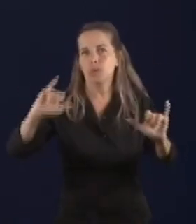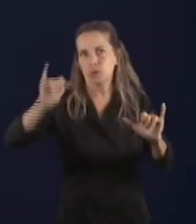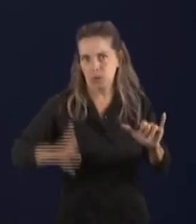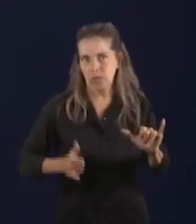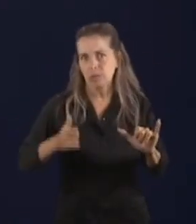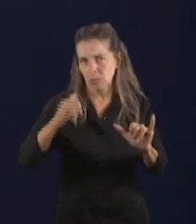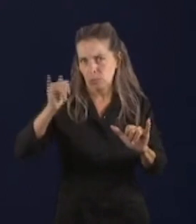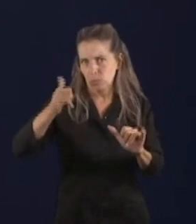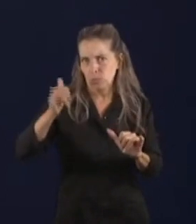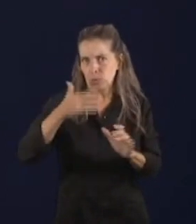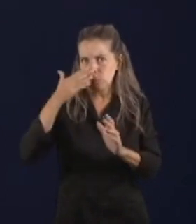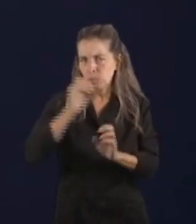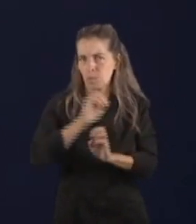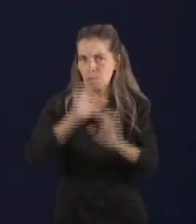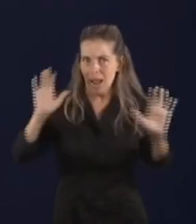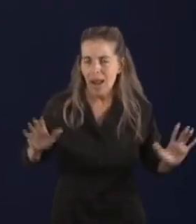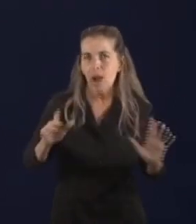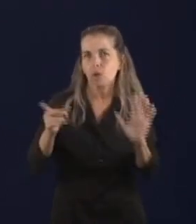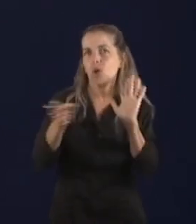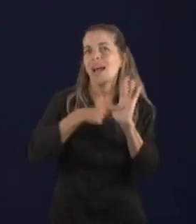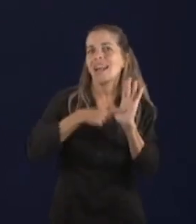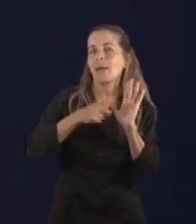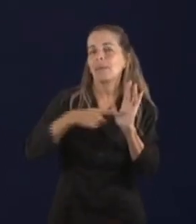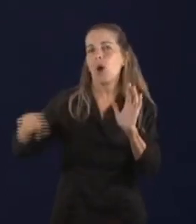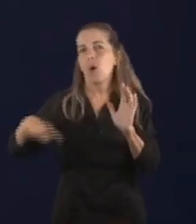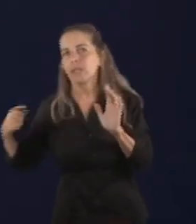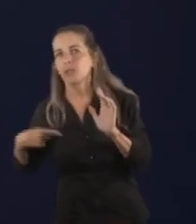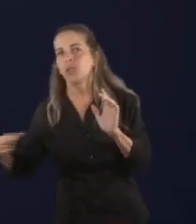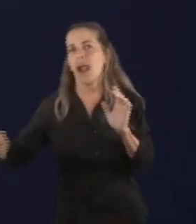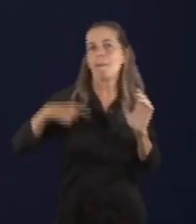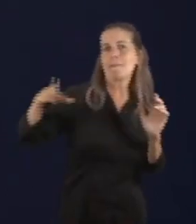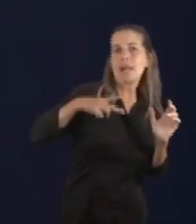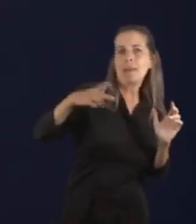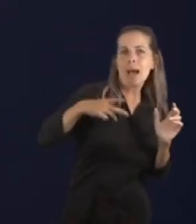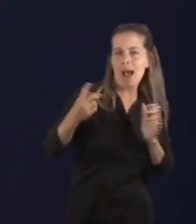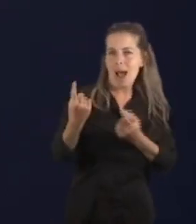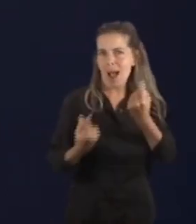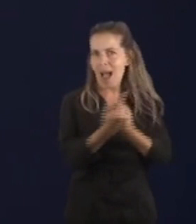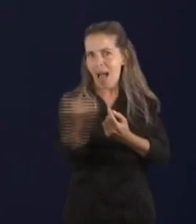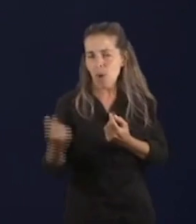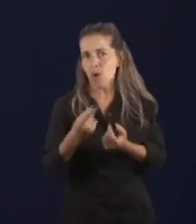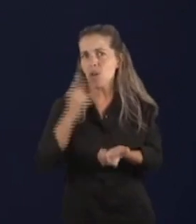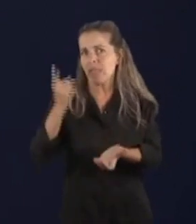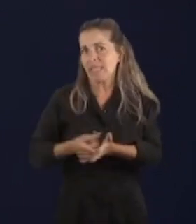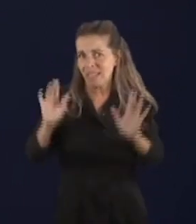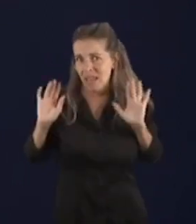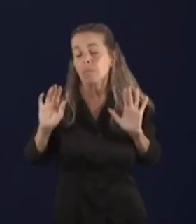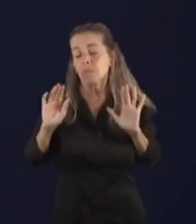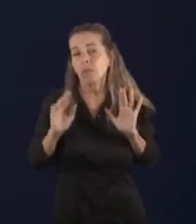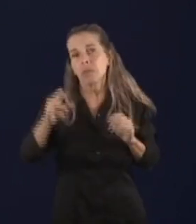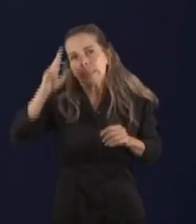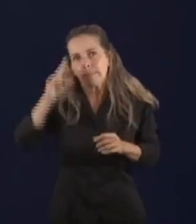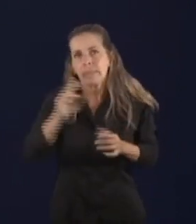próximas horas el tema de la reglamentación y lo que se busca dentro de la libertad de los